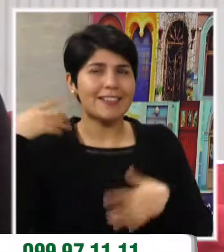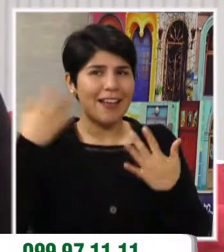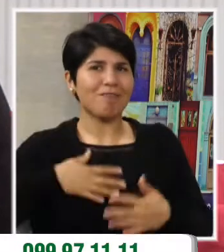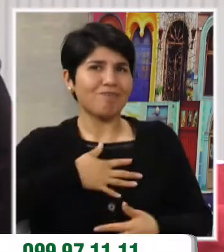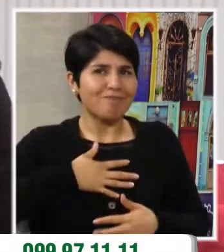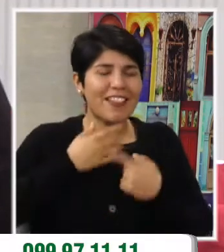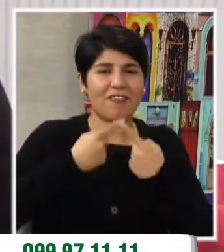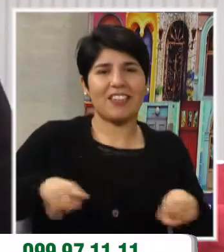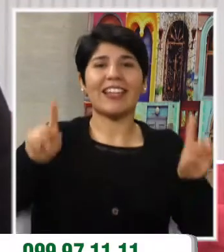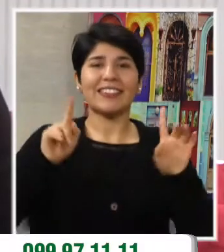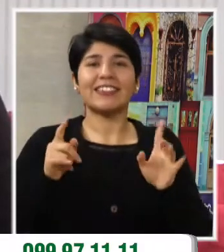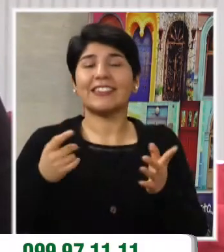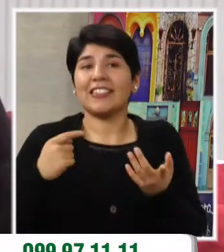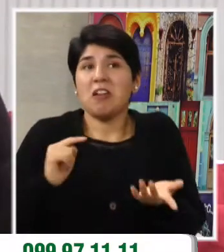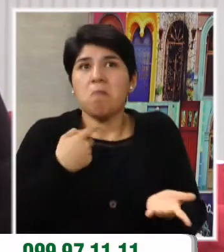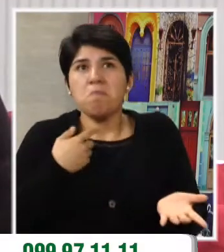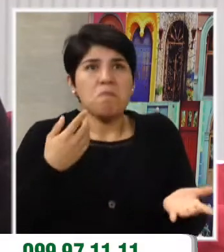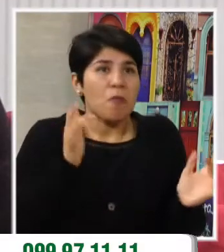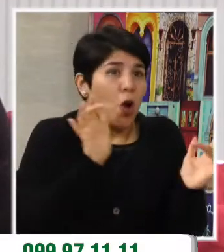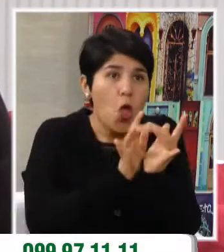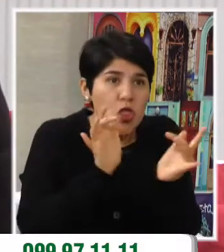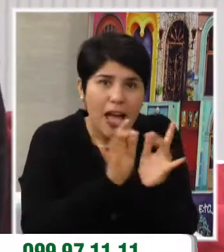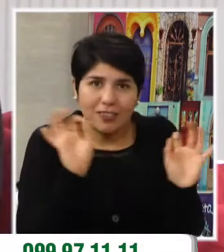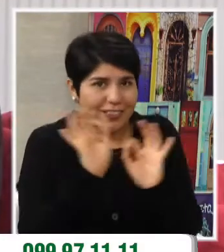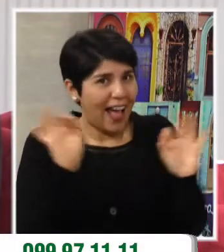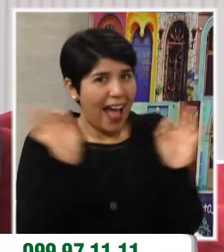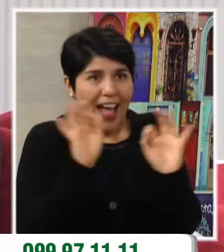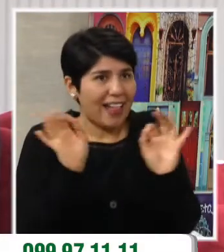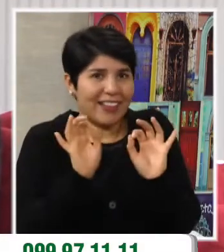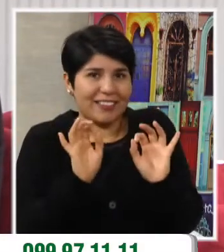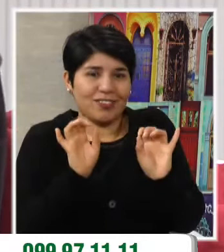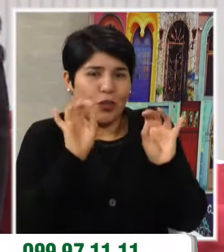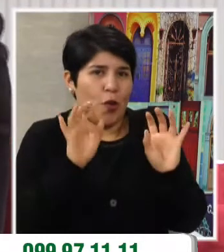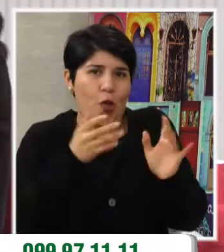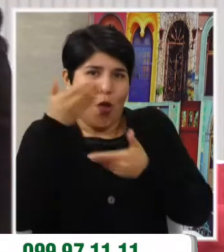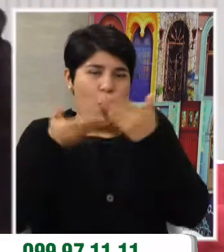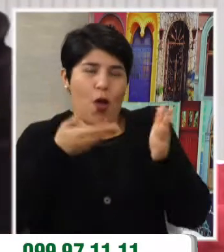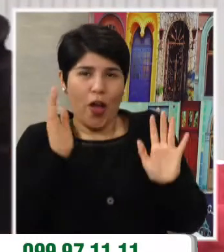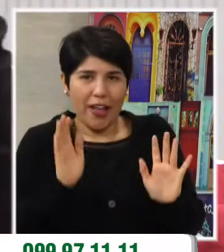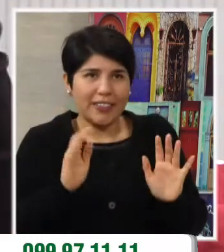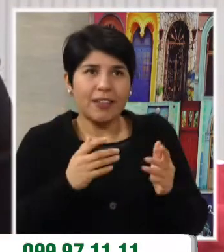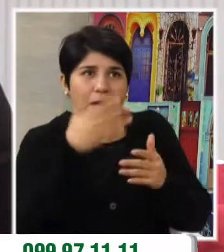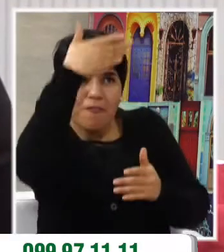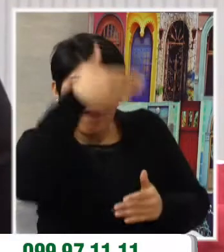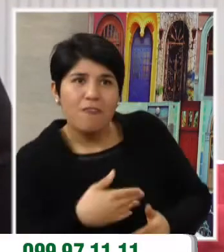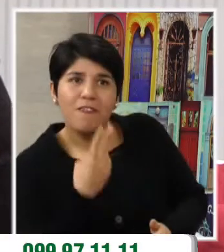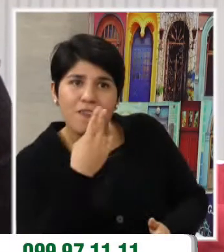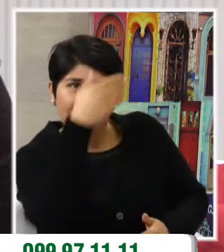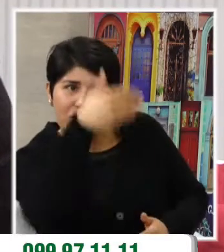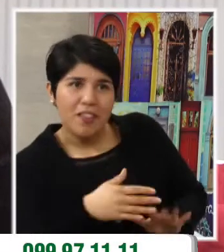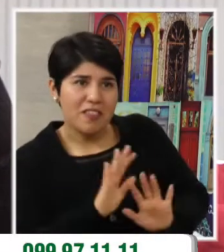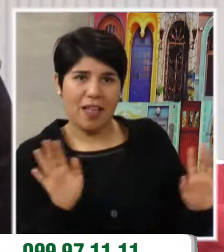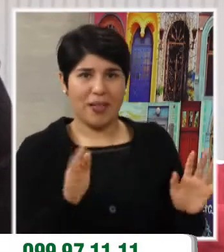me contaba porque no tuvo ningún contacto con los usuarios y siempre fue a través del vidrio